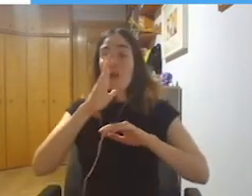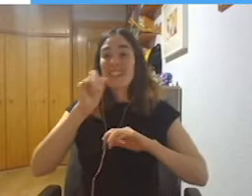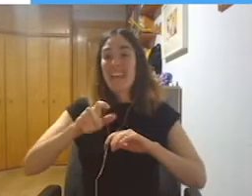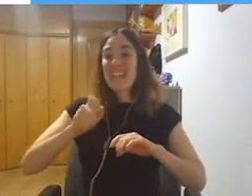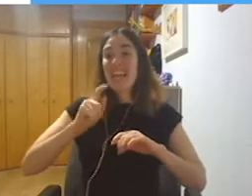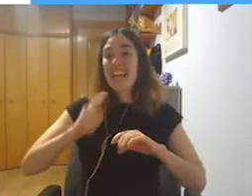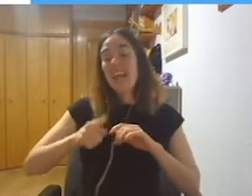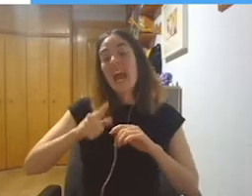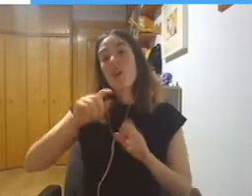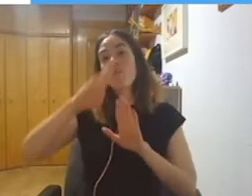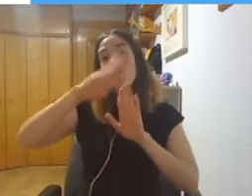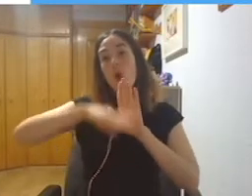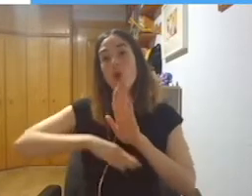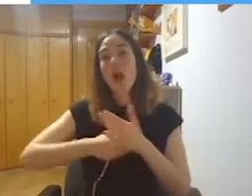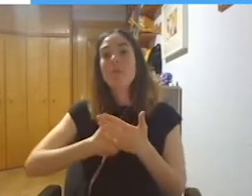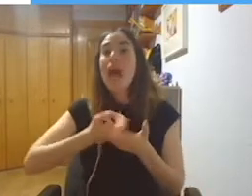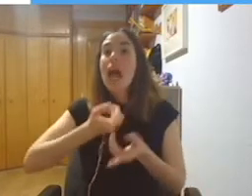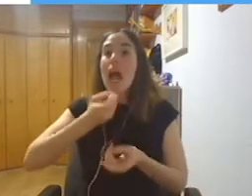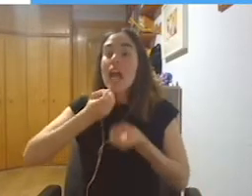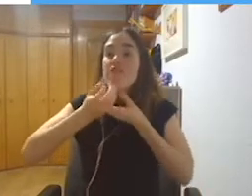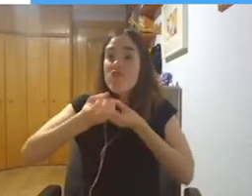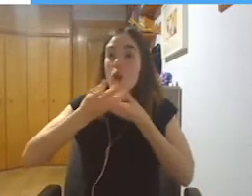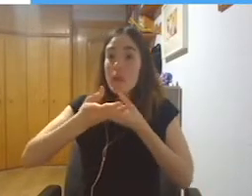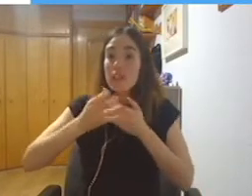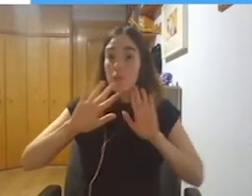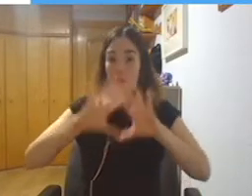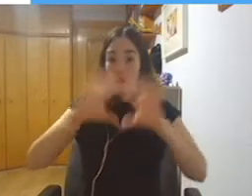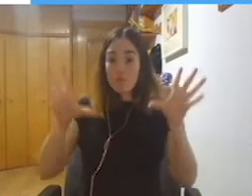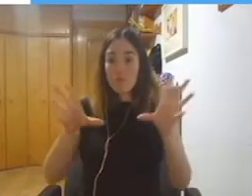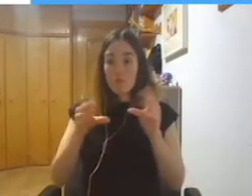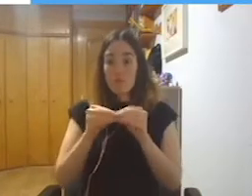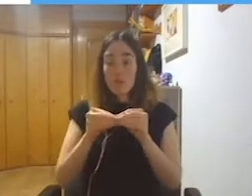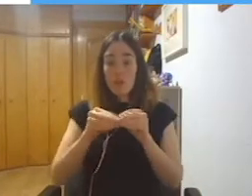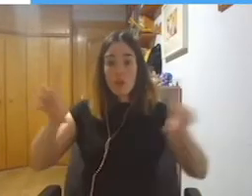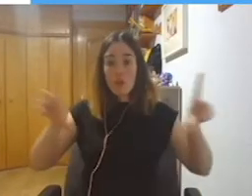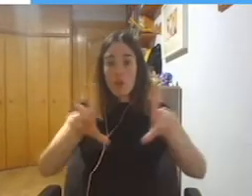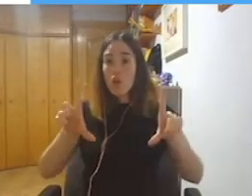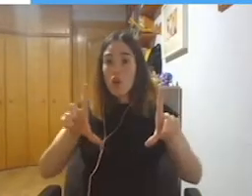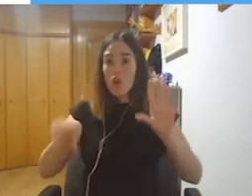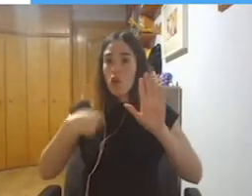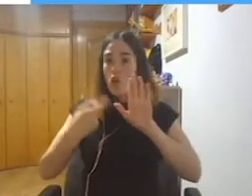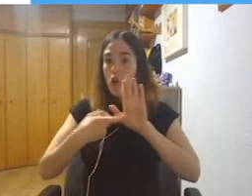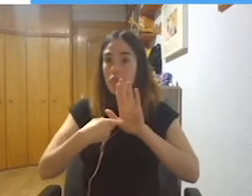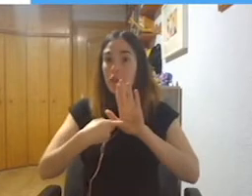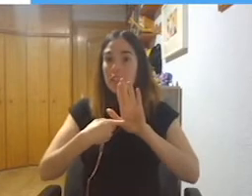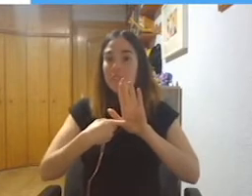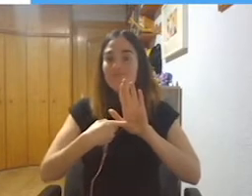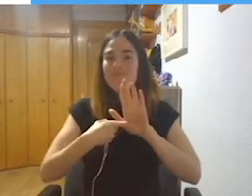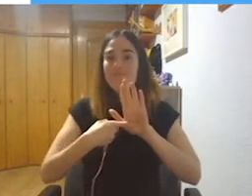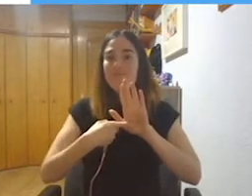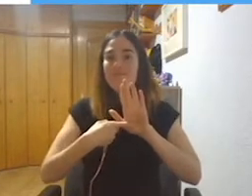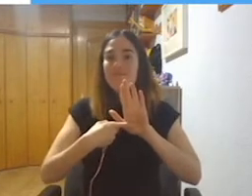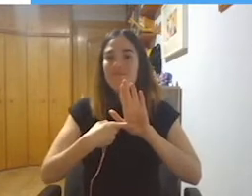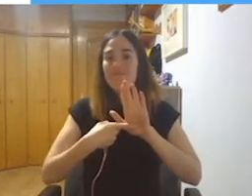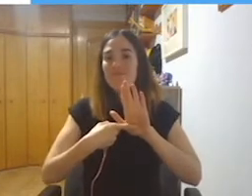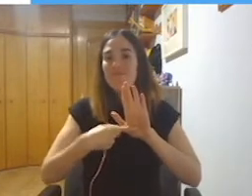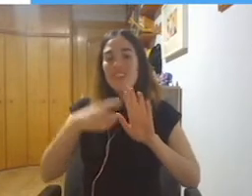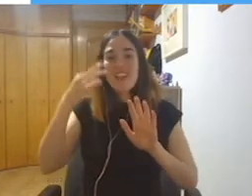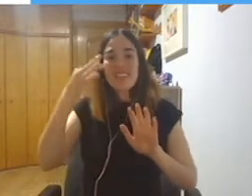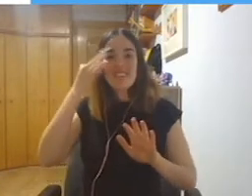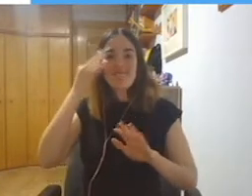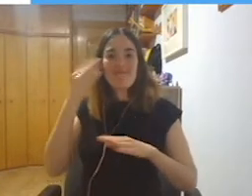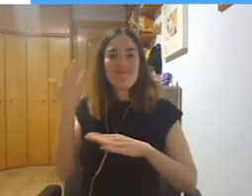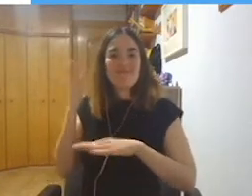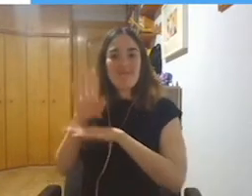programas informativos, es cierto que en el conjunto completo de la televisión sigue habiendo muy poca presencia